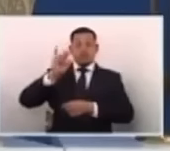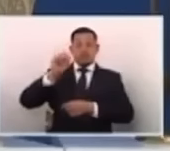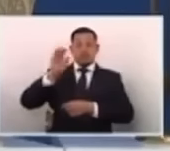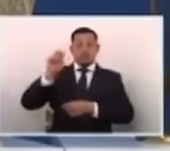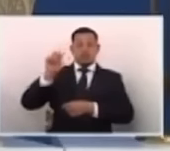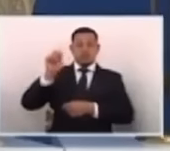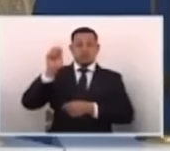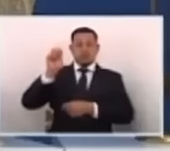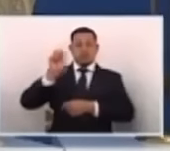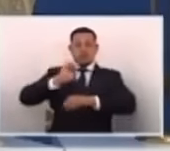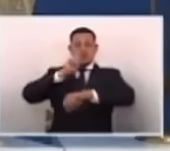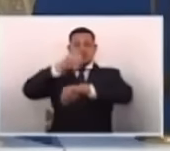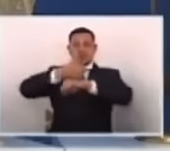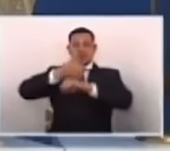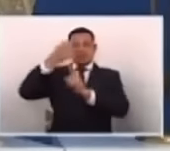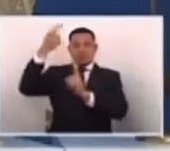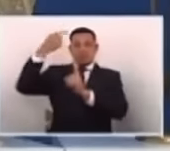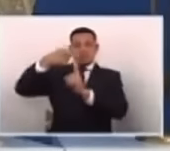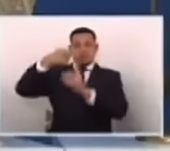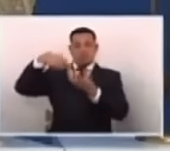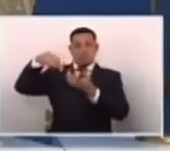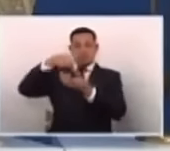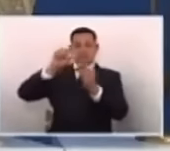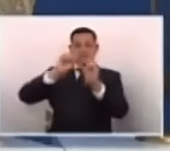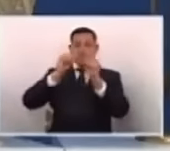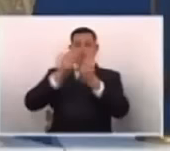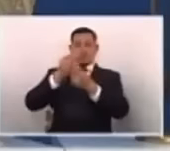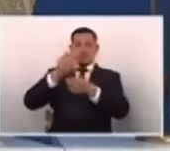fundador de ellos.